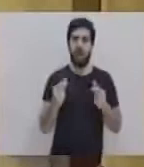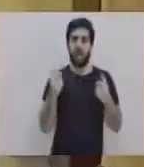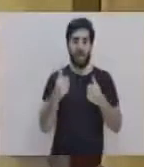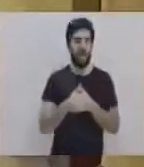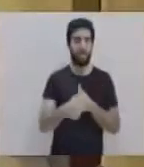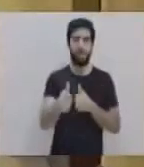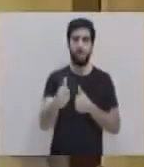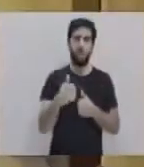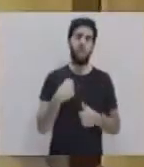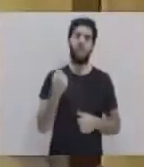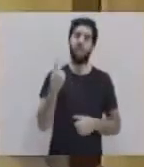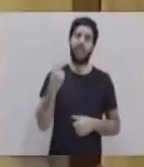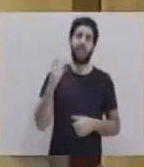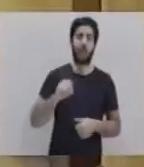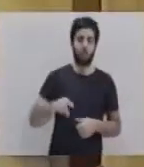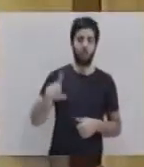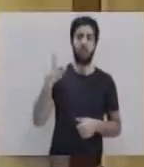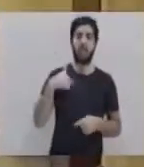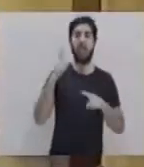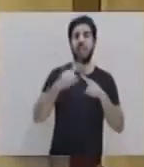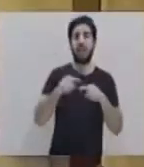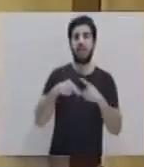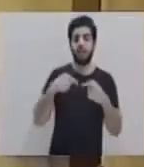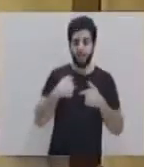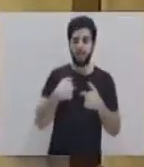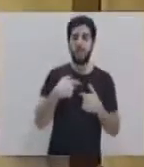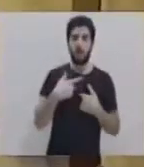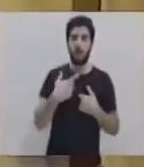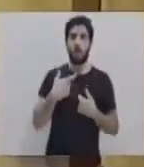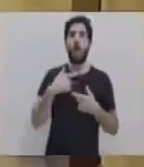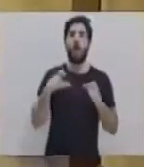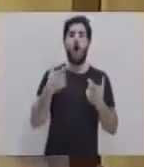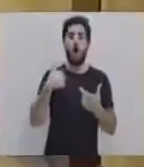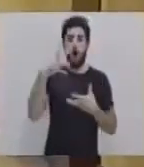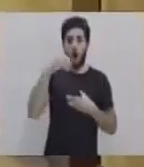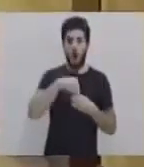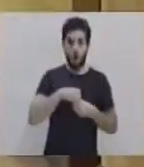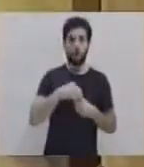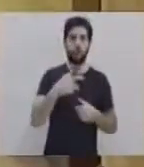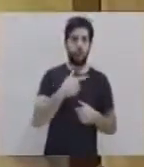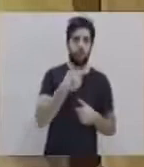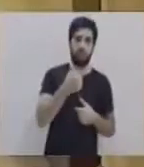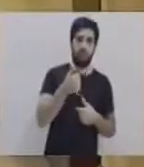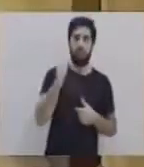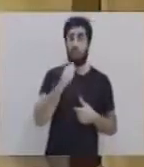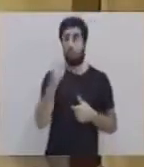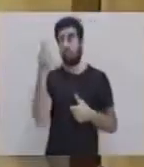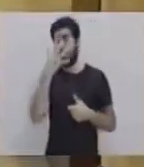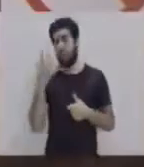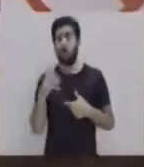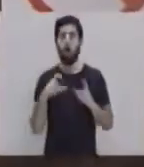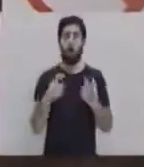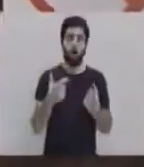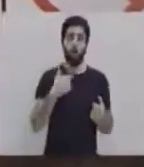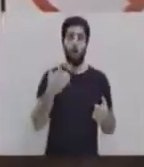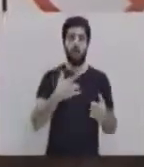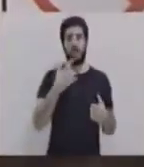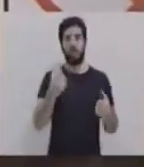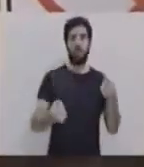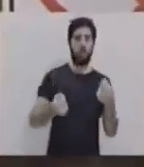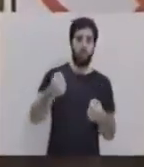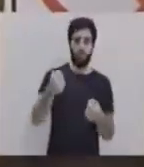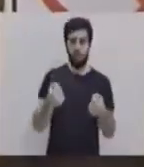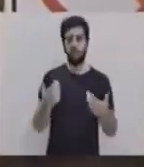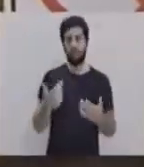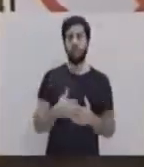de acuerdo a la costumbre, al temperamento y a la forma, al estado físico que nosotros nos encontremos, vamos a tener diferentes reacciones ante las características de la